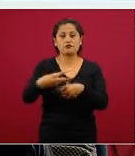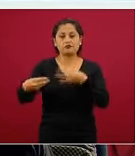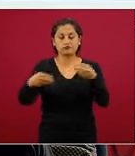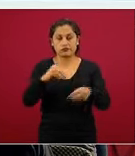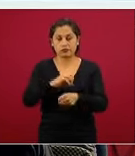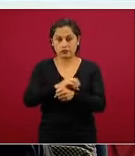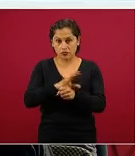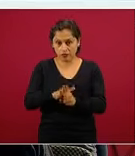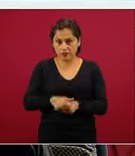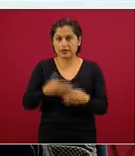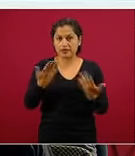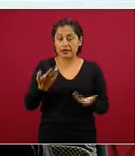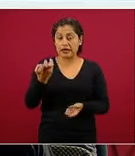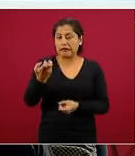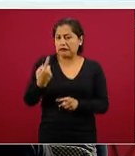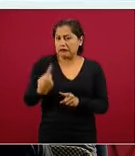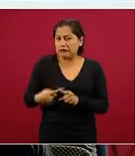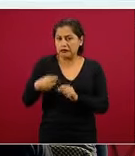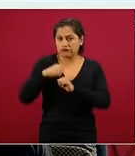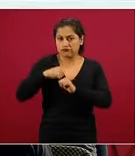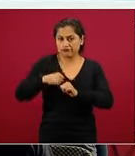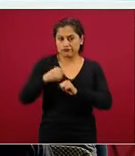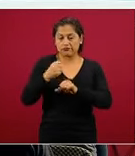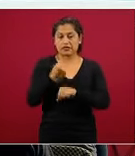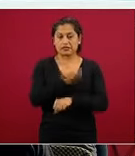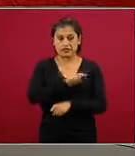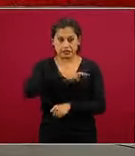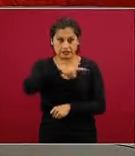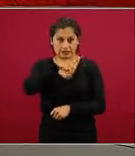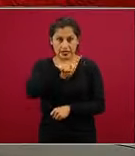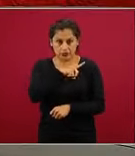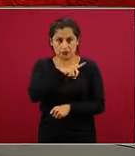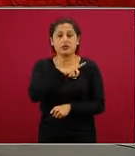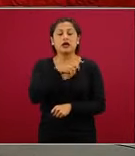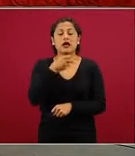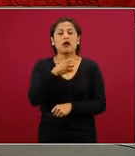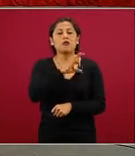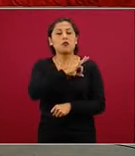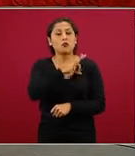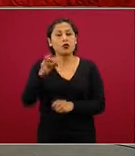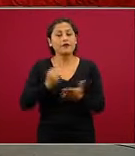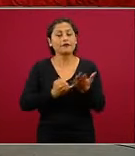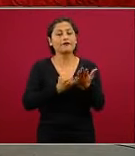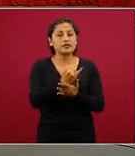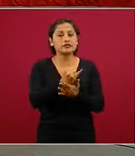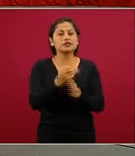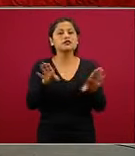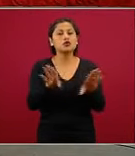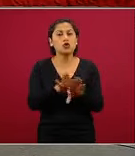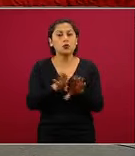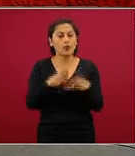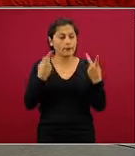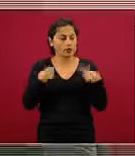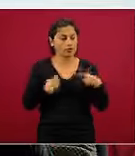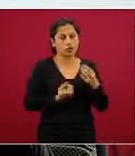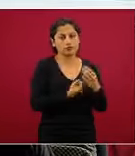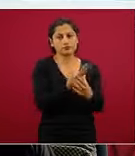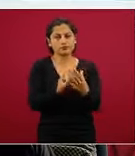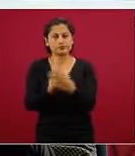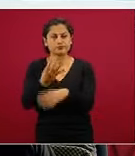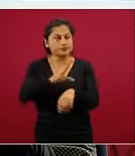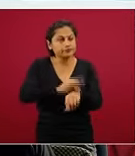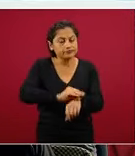sanitarias, pueden regular la velocidad a la que van incorporándose personas a la vía pública en la medida en que los